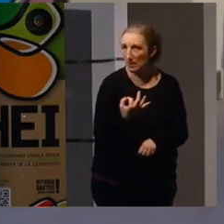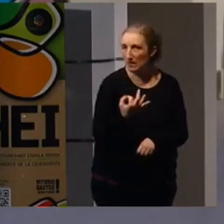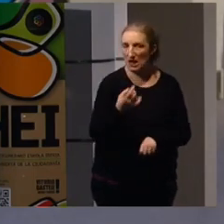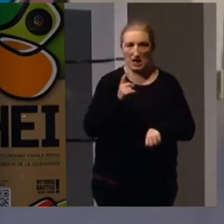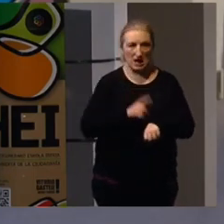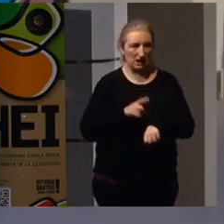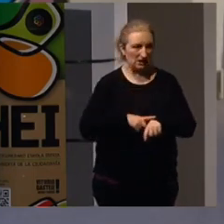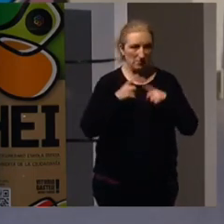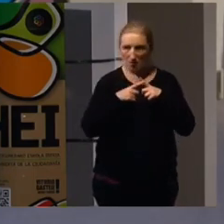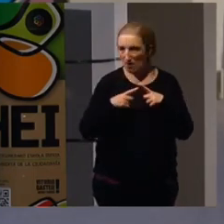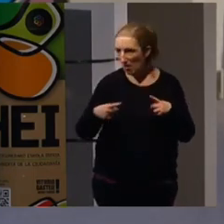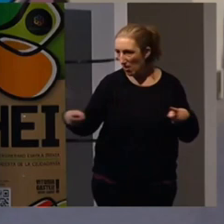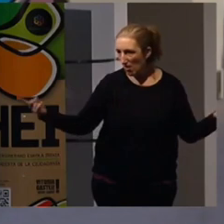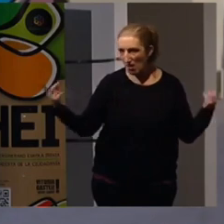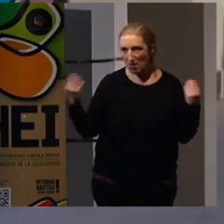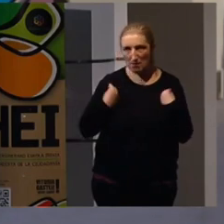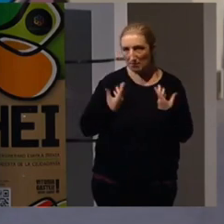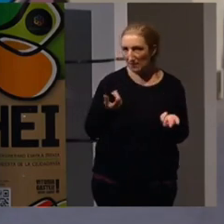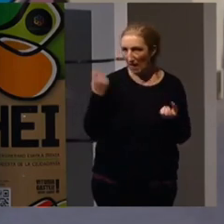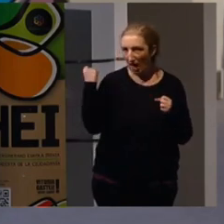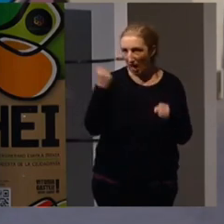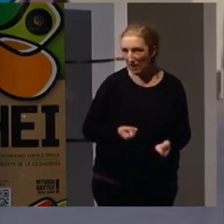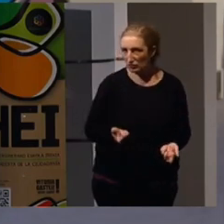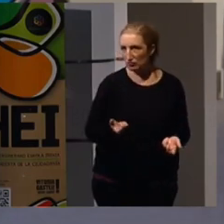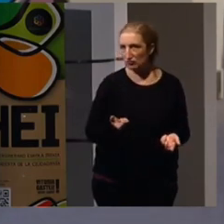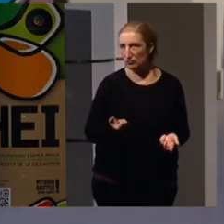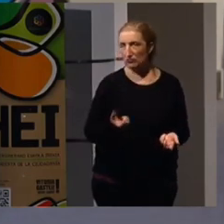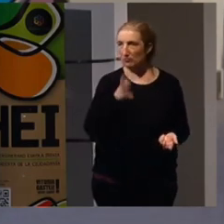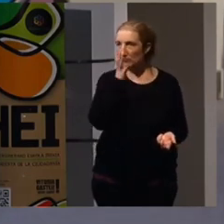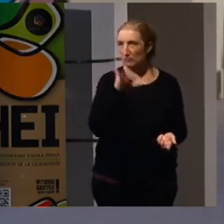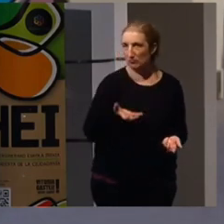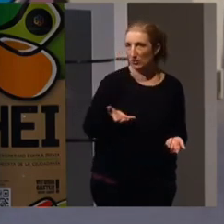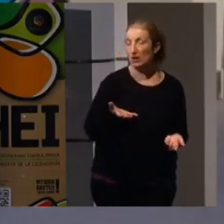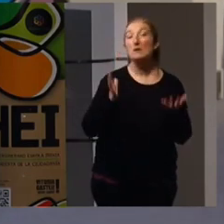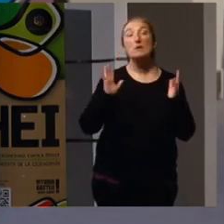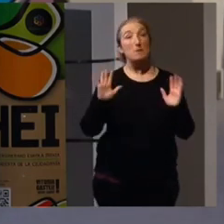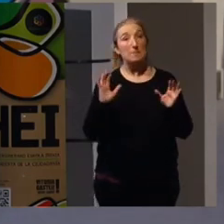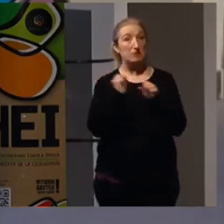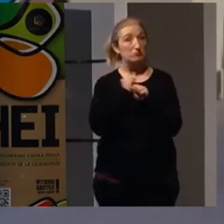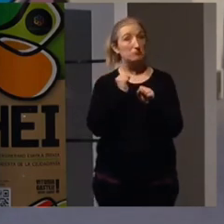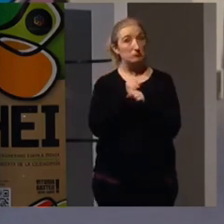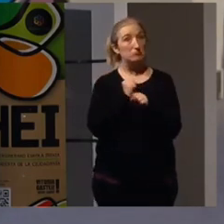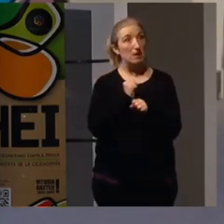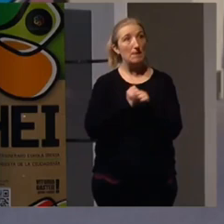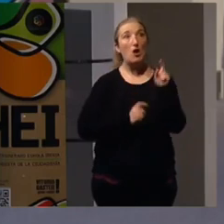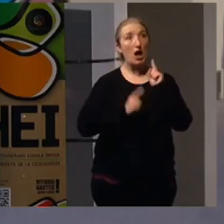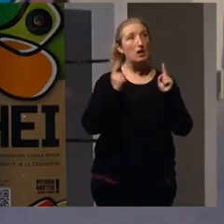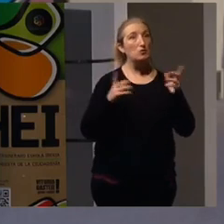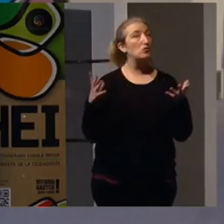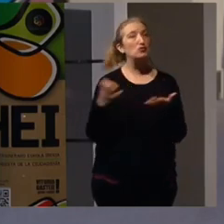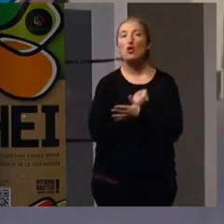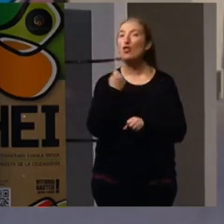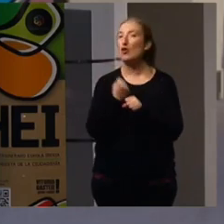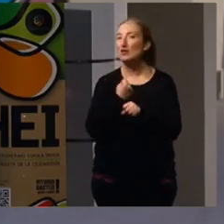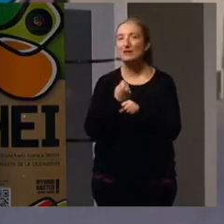trabajar durante un montón de décadas de su vida. Ahora, eso sí, que el trabajo que haya que hacer, que tenga un sentido, porque no todo